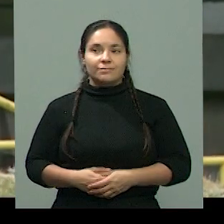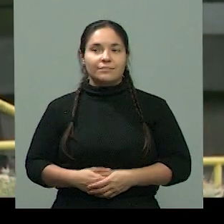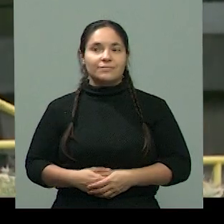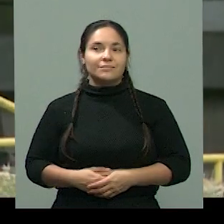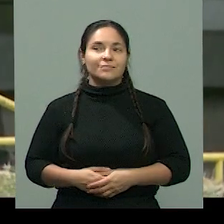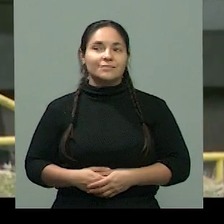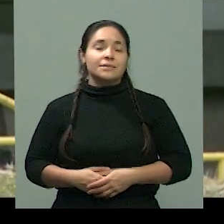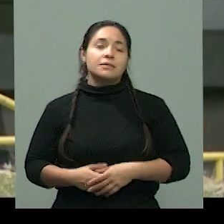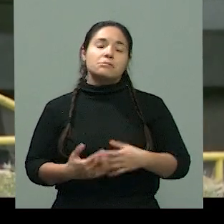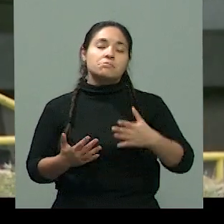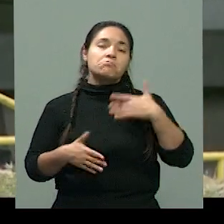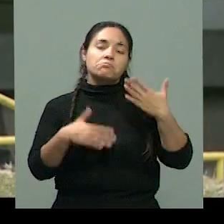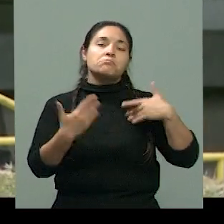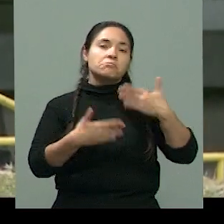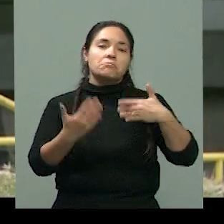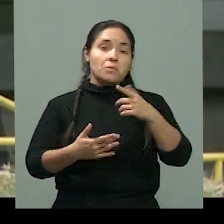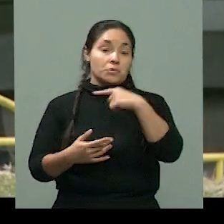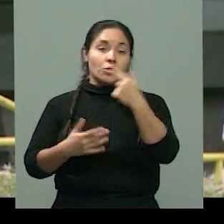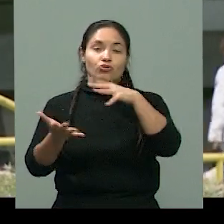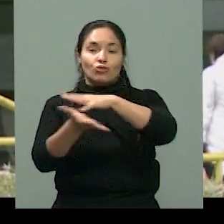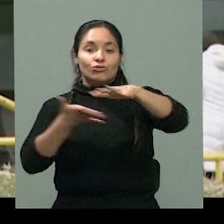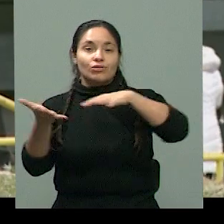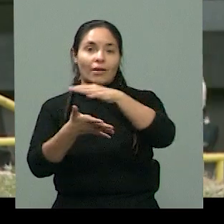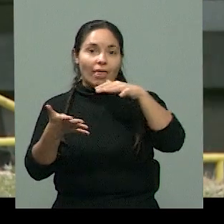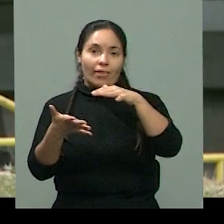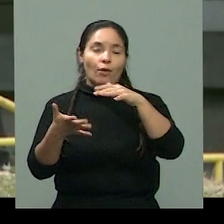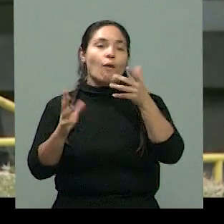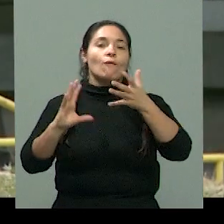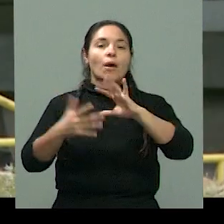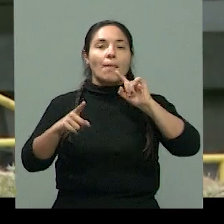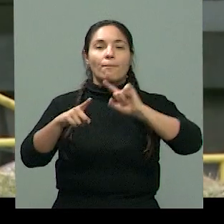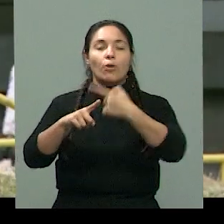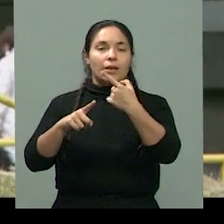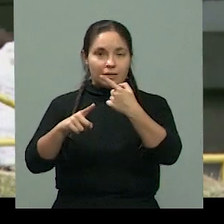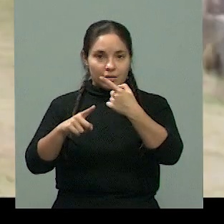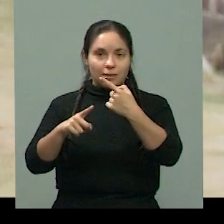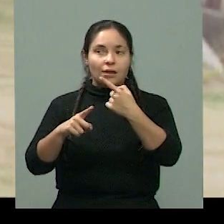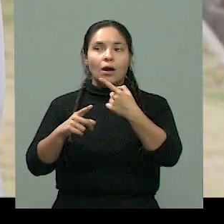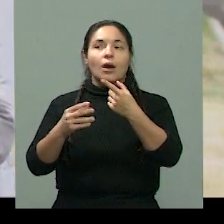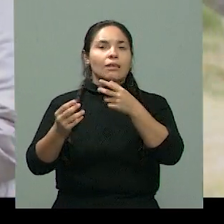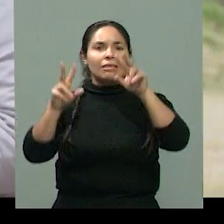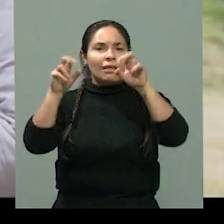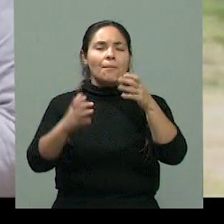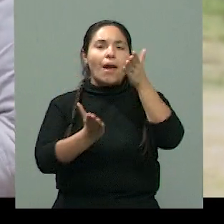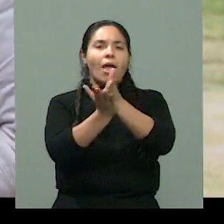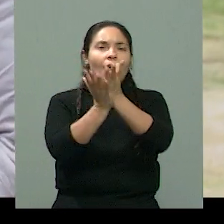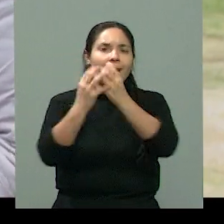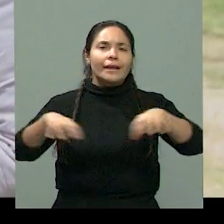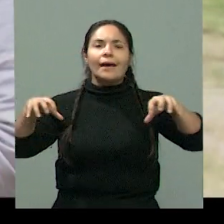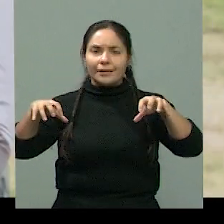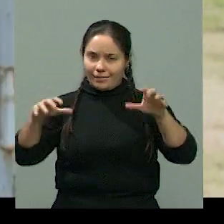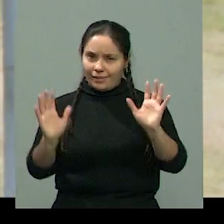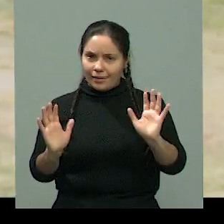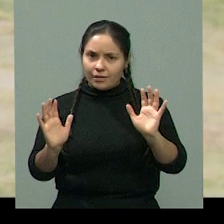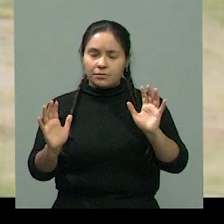Últimamente, no sé si nos podemos definir como sociedad o no, o según nuestro sistema político, respecto a la grieta. La grieta a